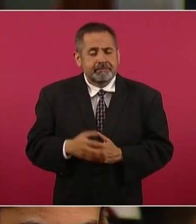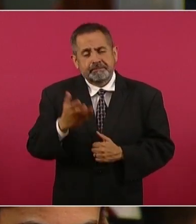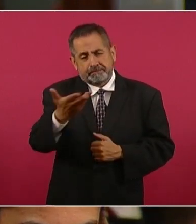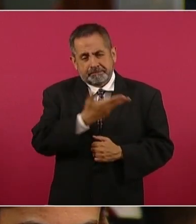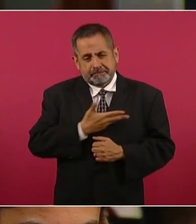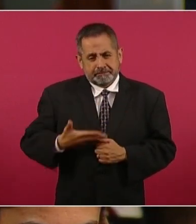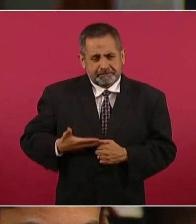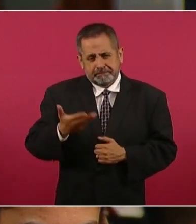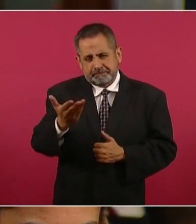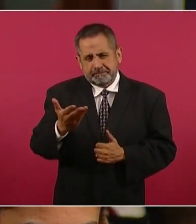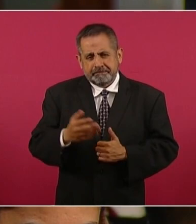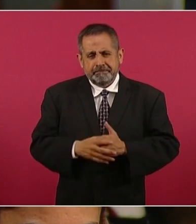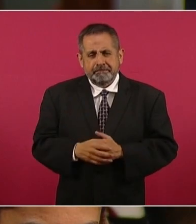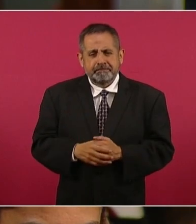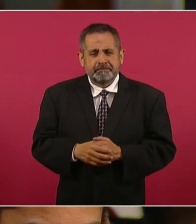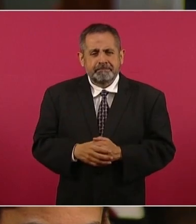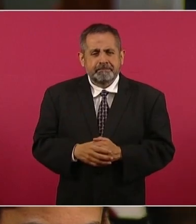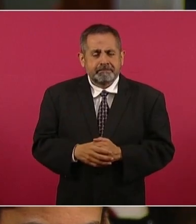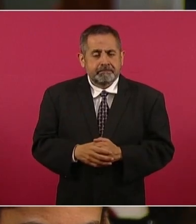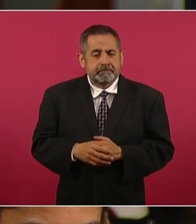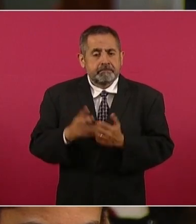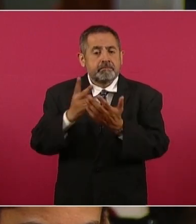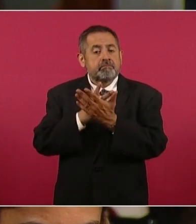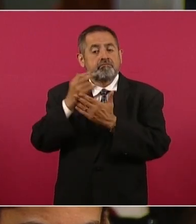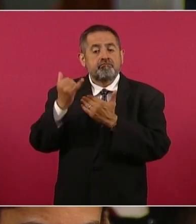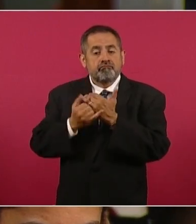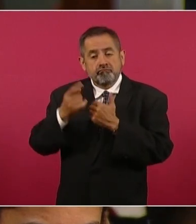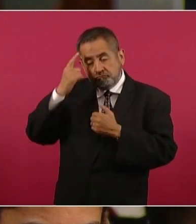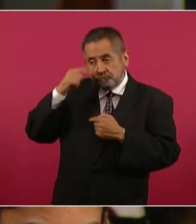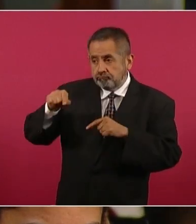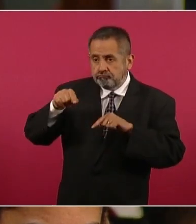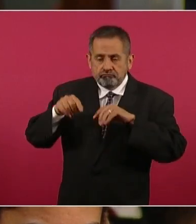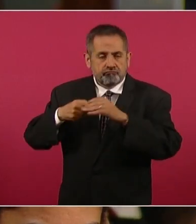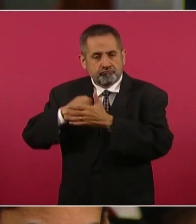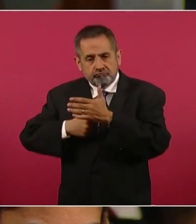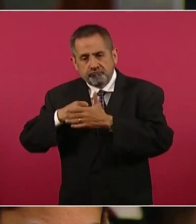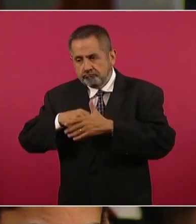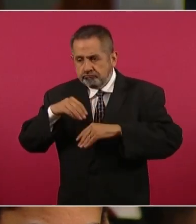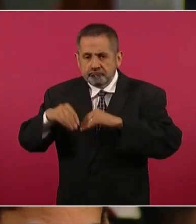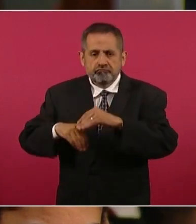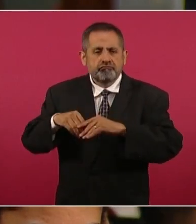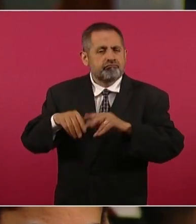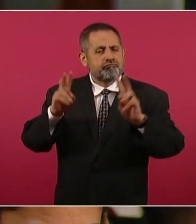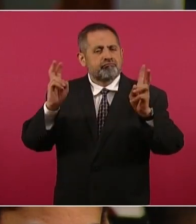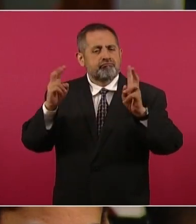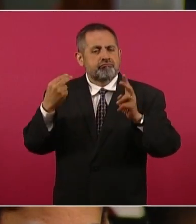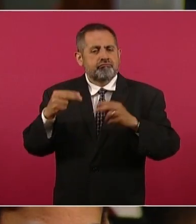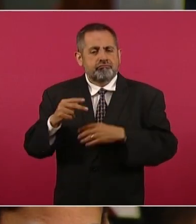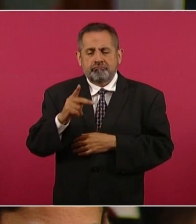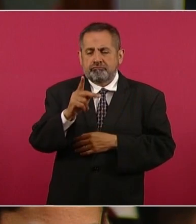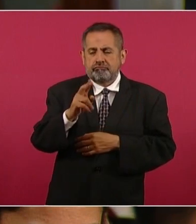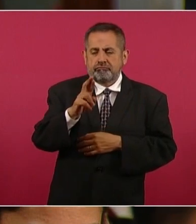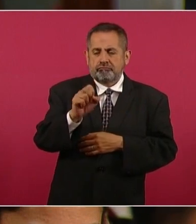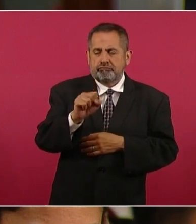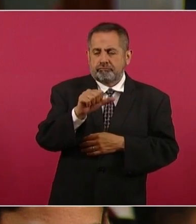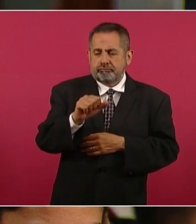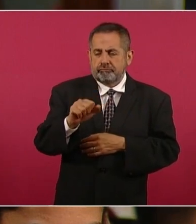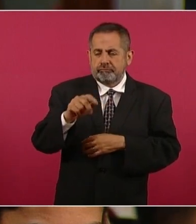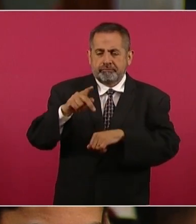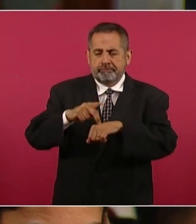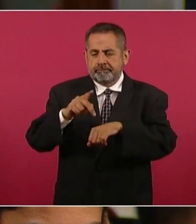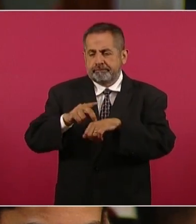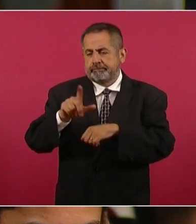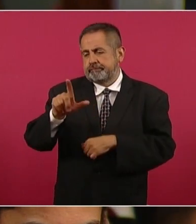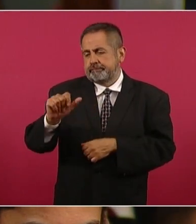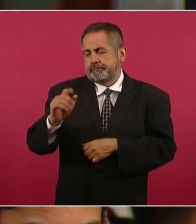presidente, el proyecto que han impulsado estos luchadores sociales se llama Presa de Piedra Labrada, que se pudiera